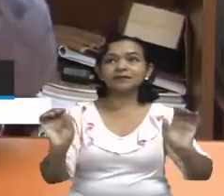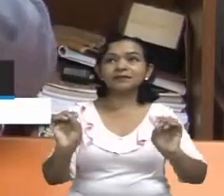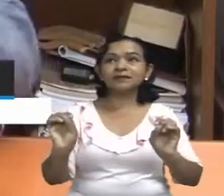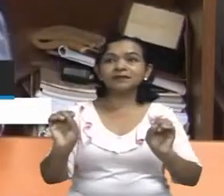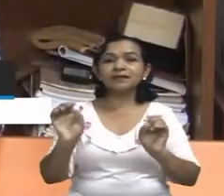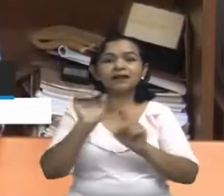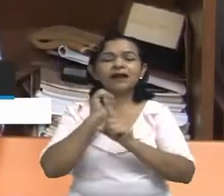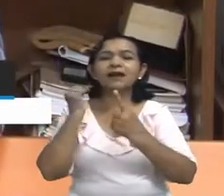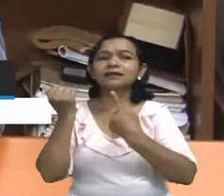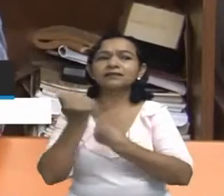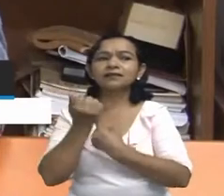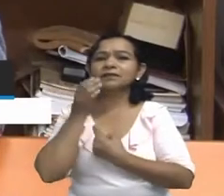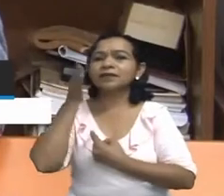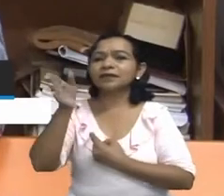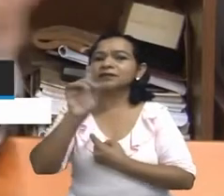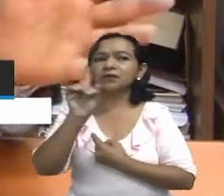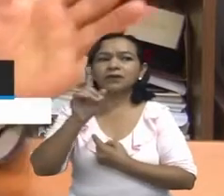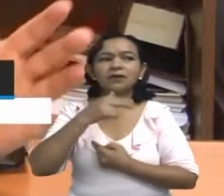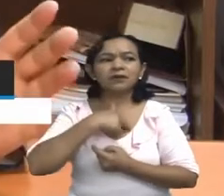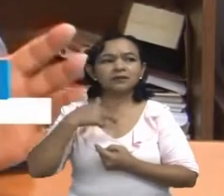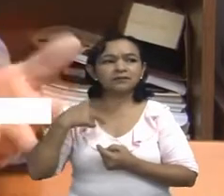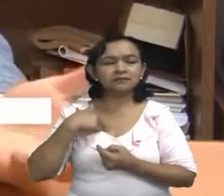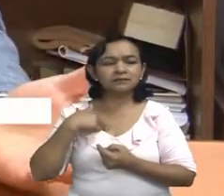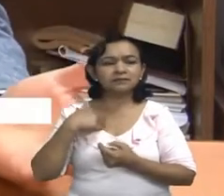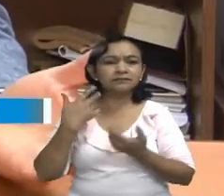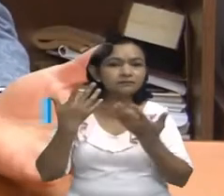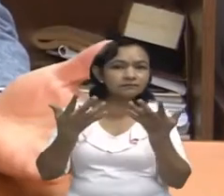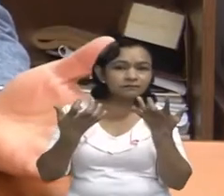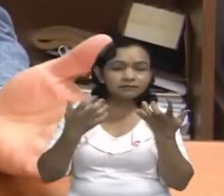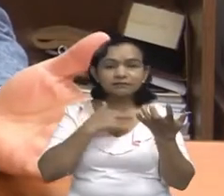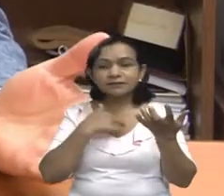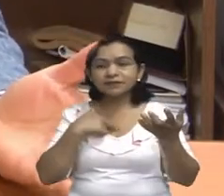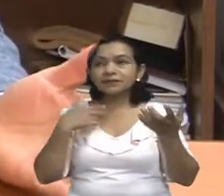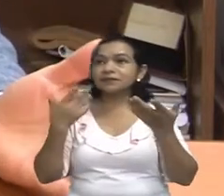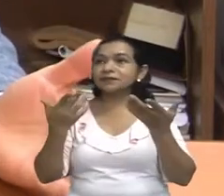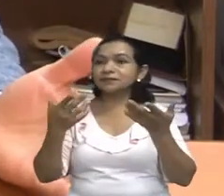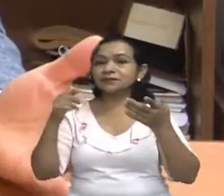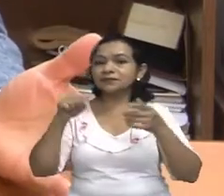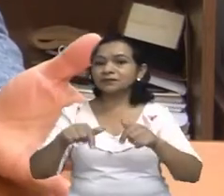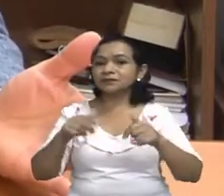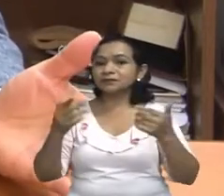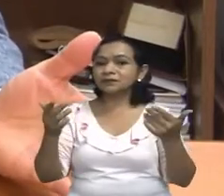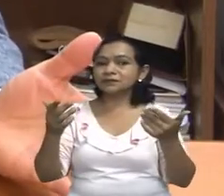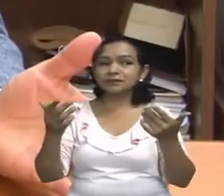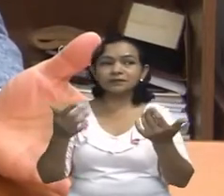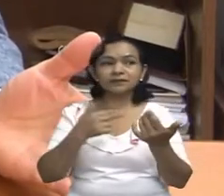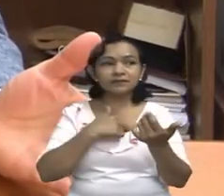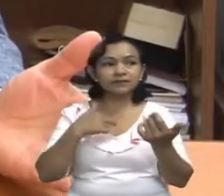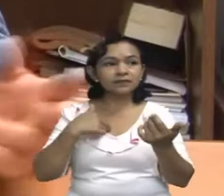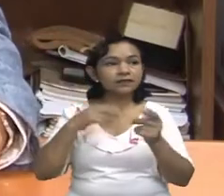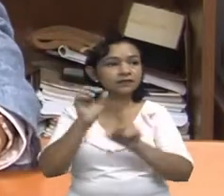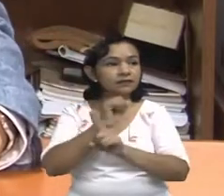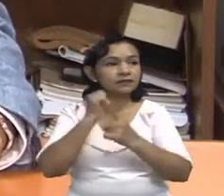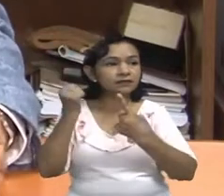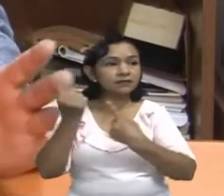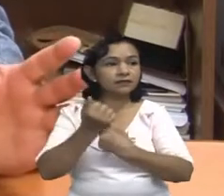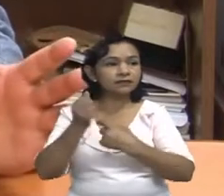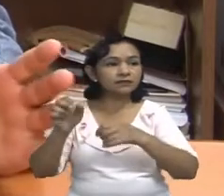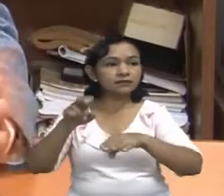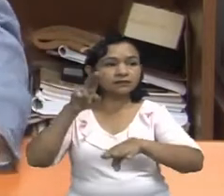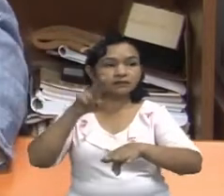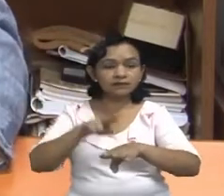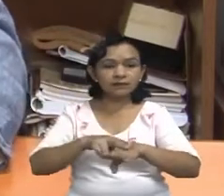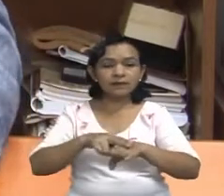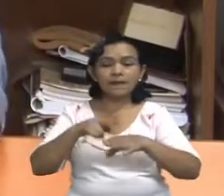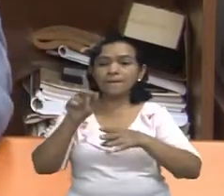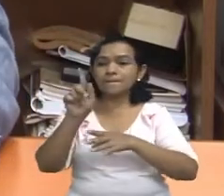la asamblea para saber qué ocurría, ¿no? Y si alguien quiere darse cuenta que se está discutiendo en este momento en la Asamblea Nacional, pues solo va